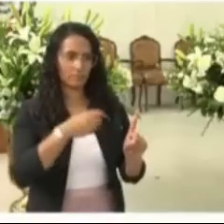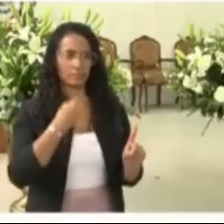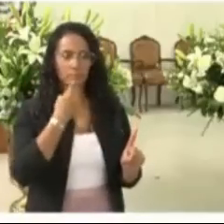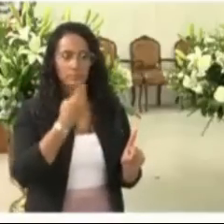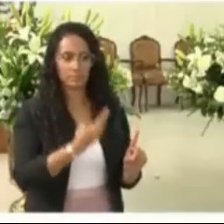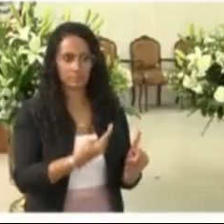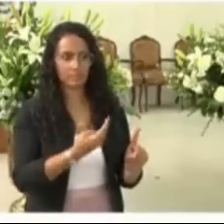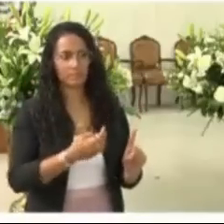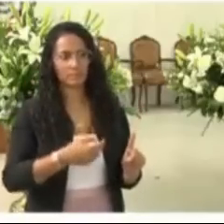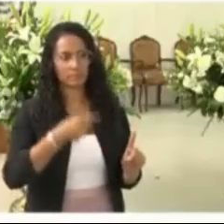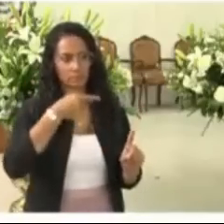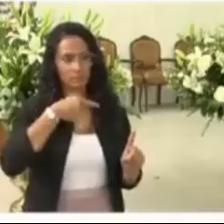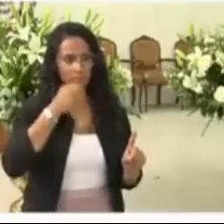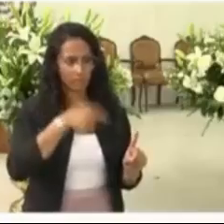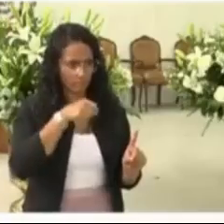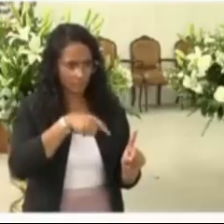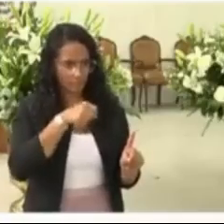ser imposible,